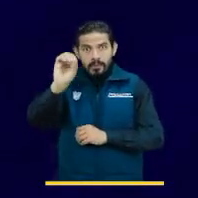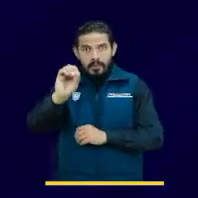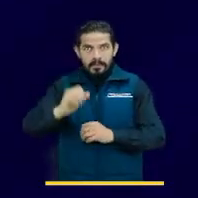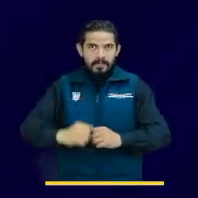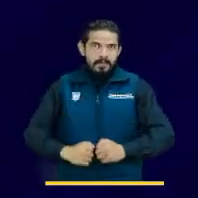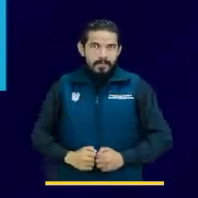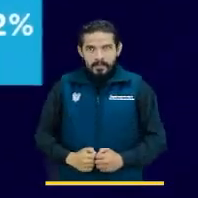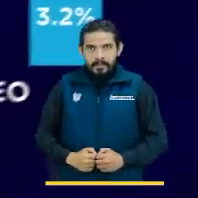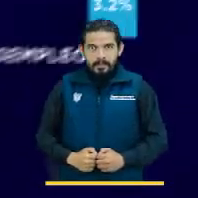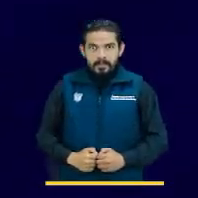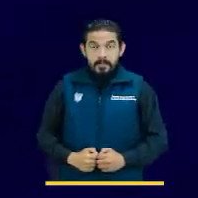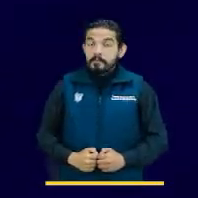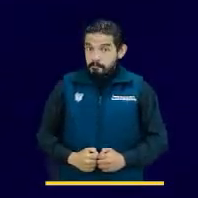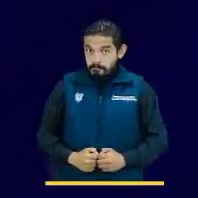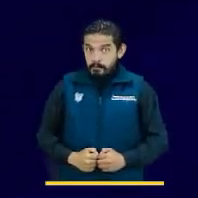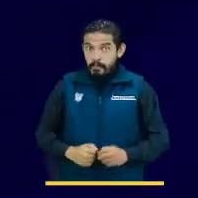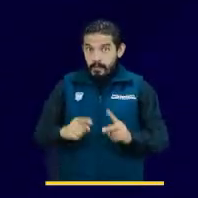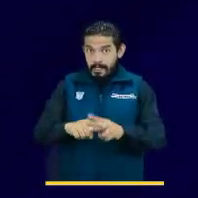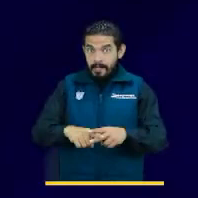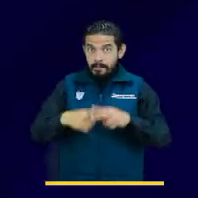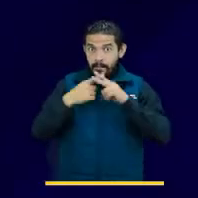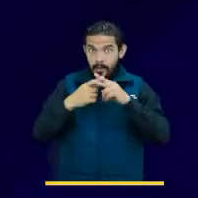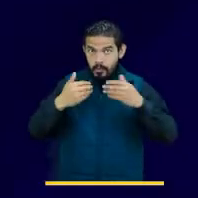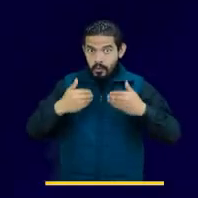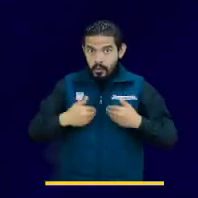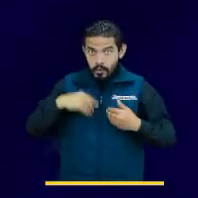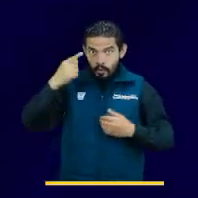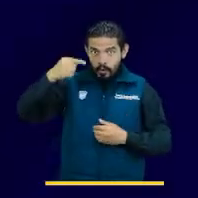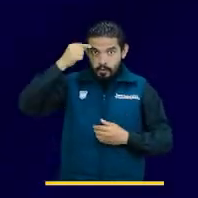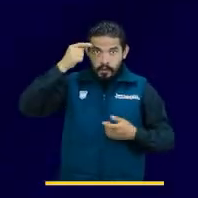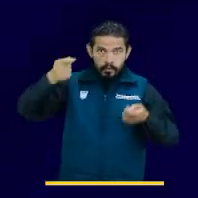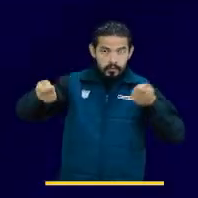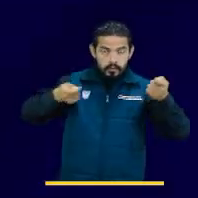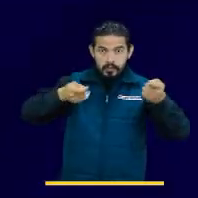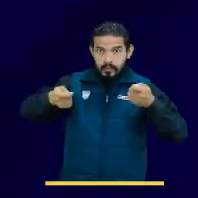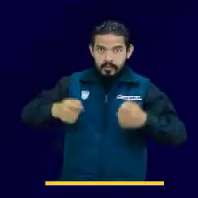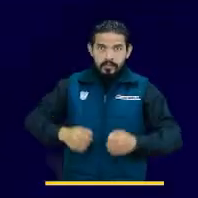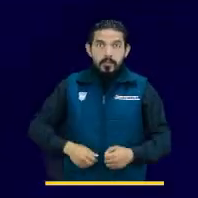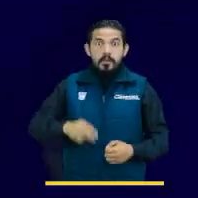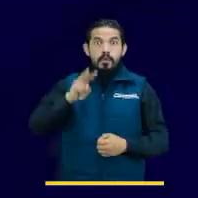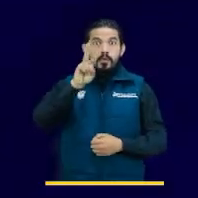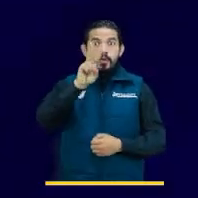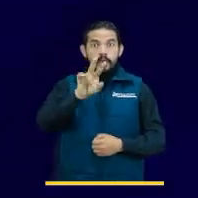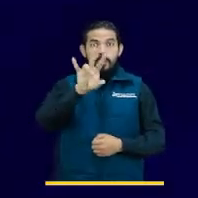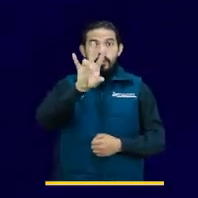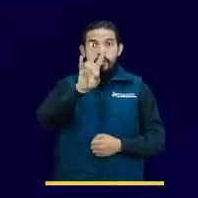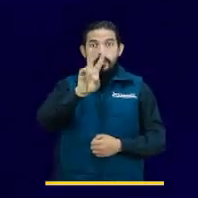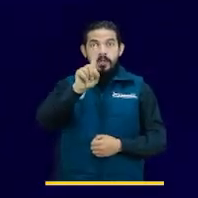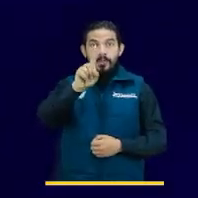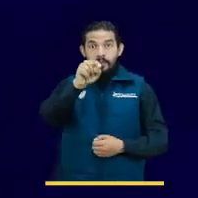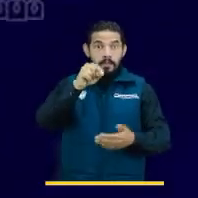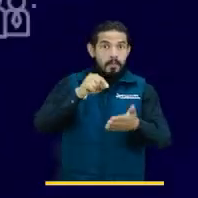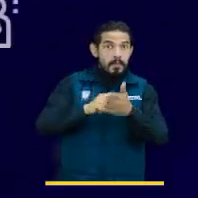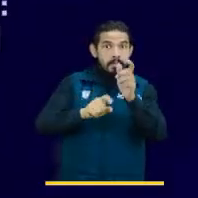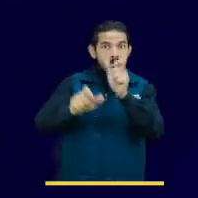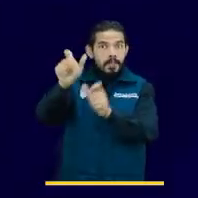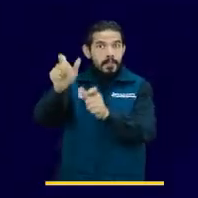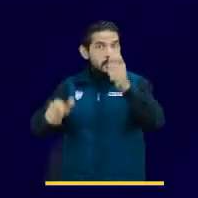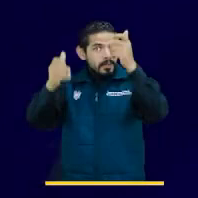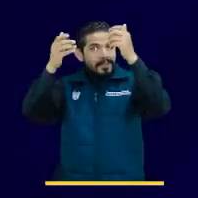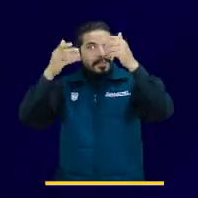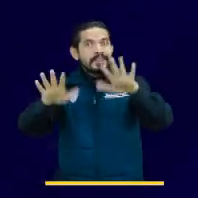3.2%. Desde el inicio de mi gobierno, más de 271 mil